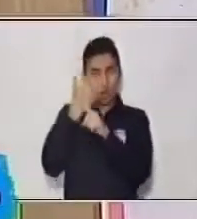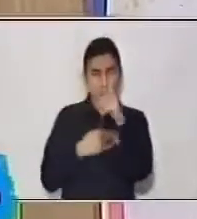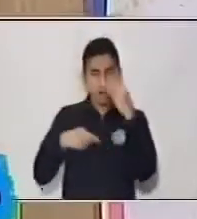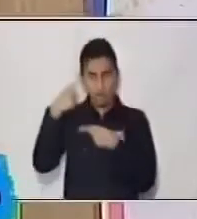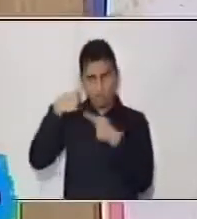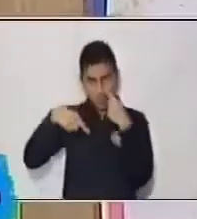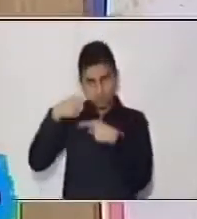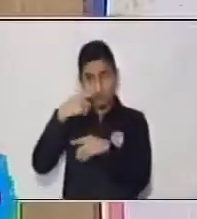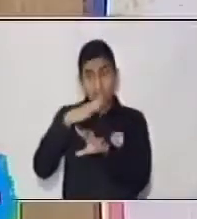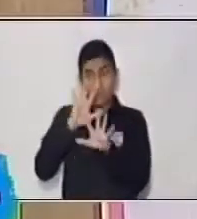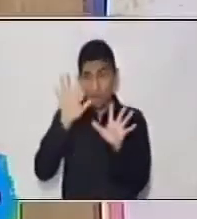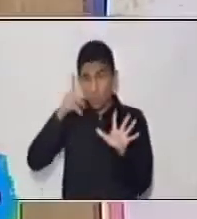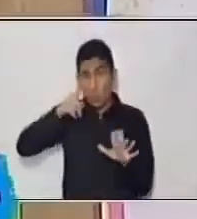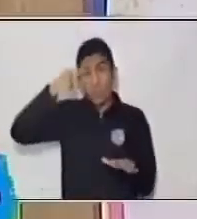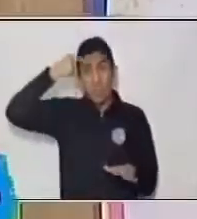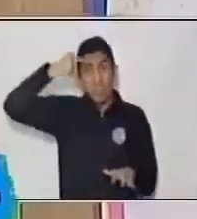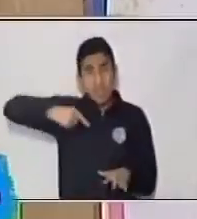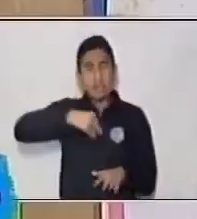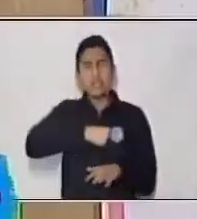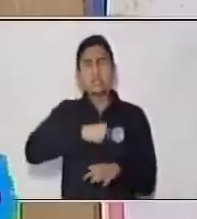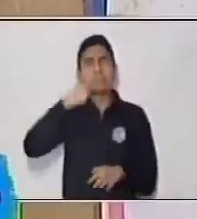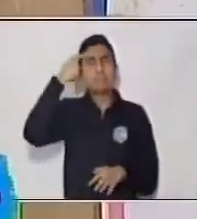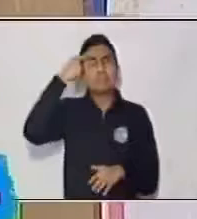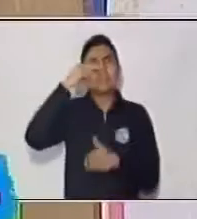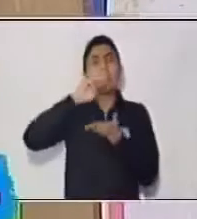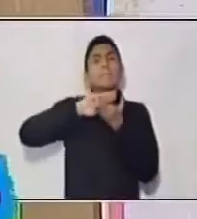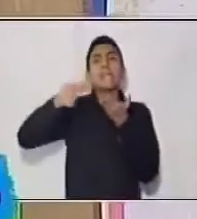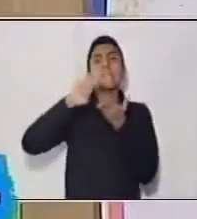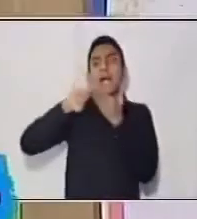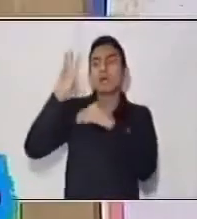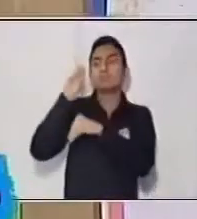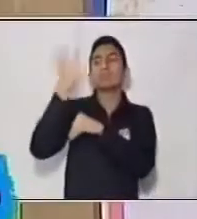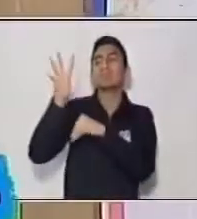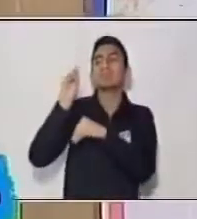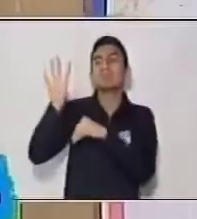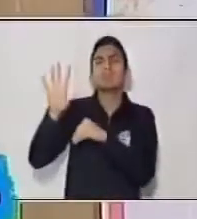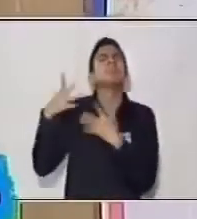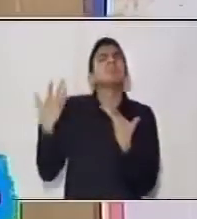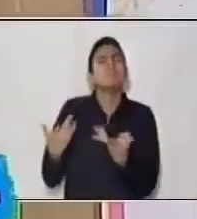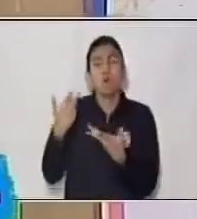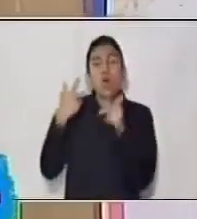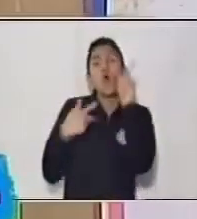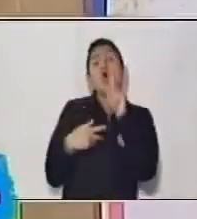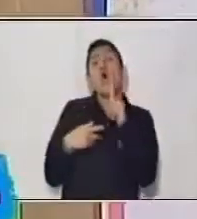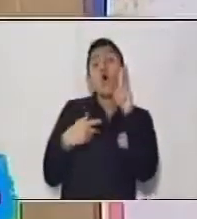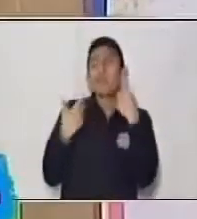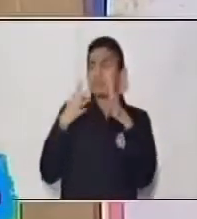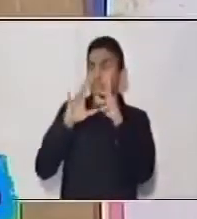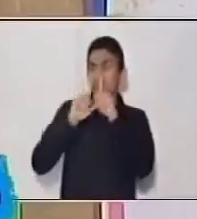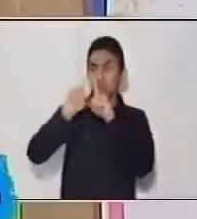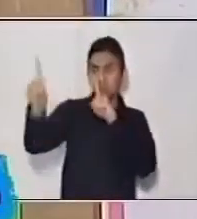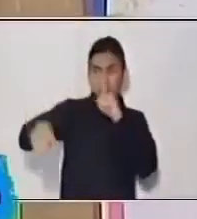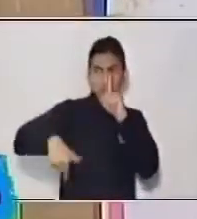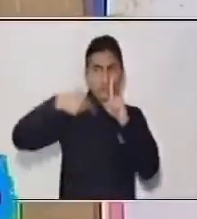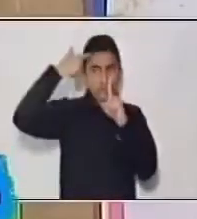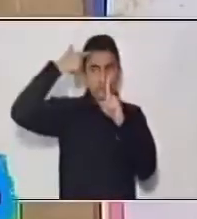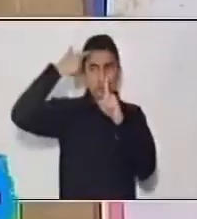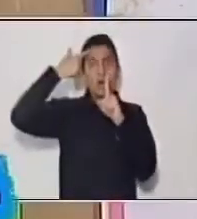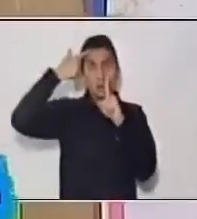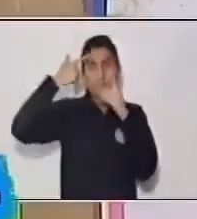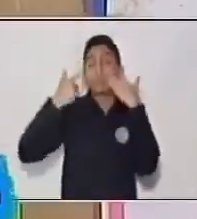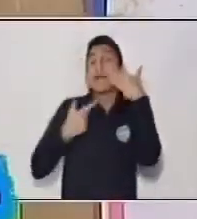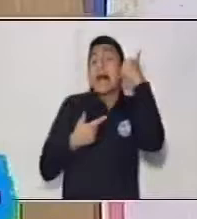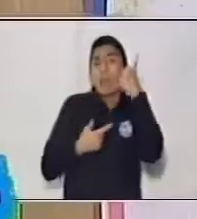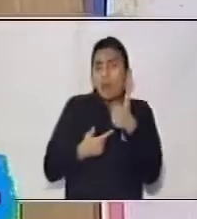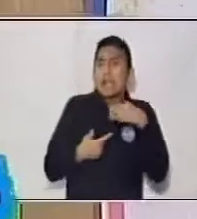un día querían mandar un mensaje, porque los jóvenes se habían ido lejos y entonces la abuela Ixmucané quería